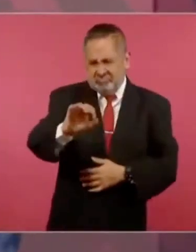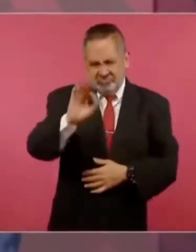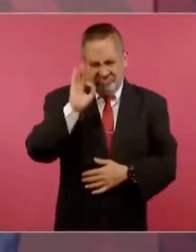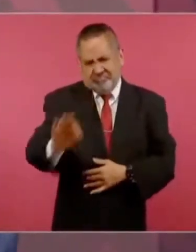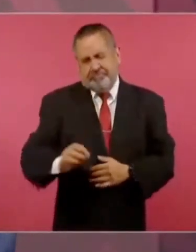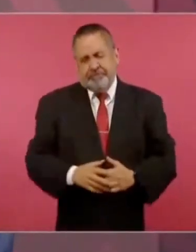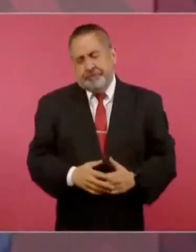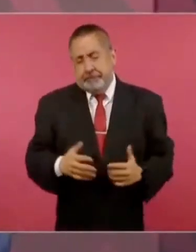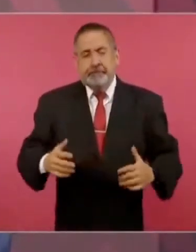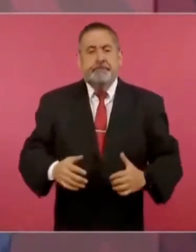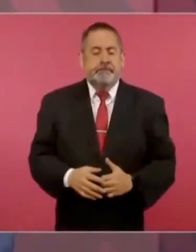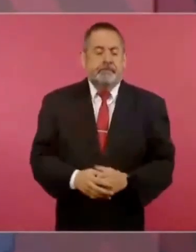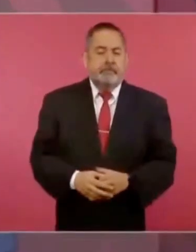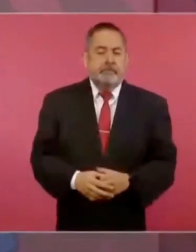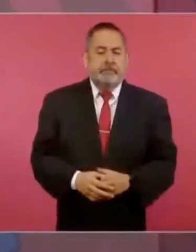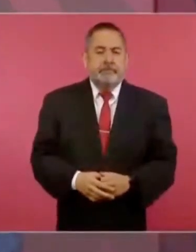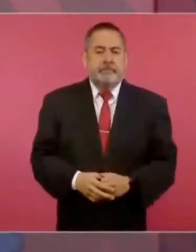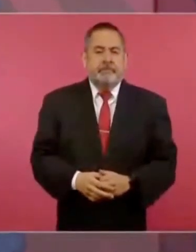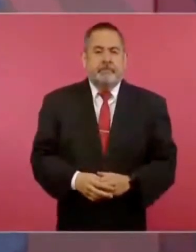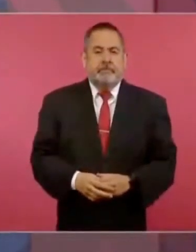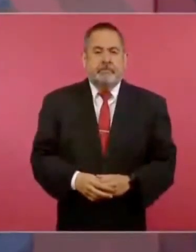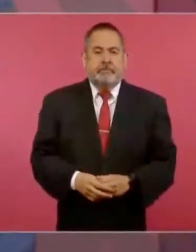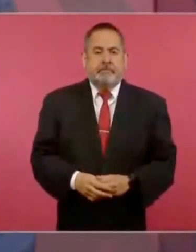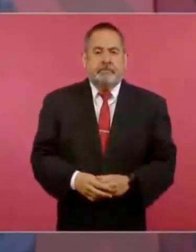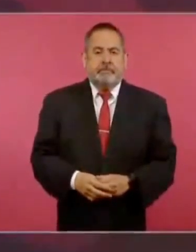Nosotros lo que